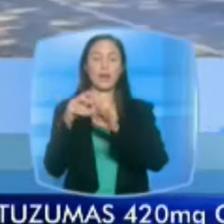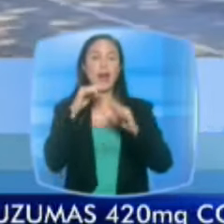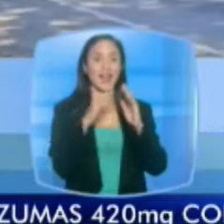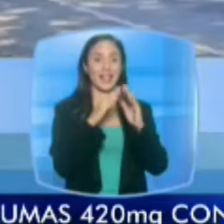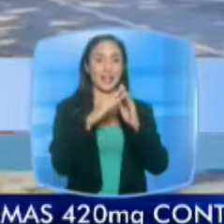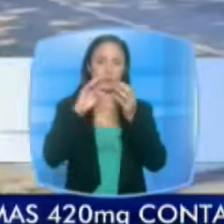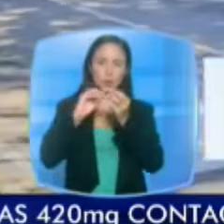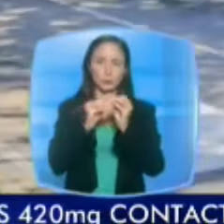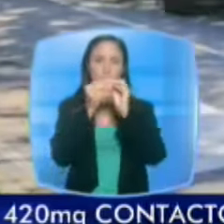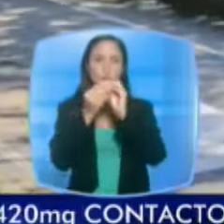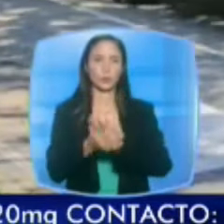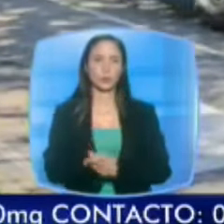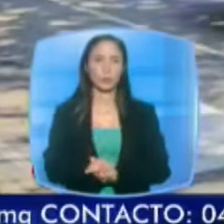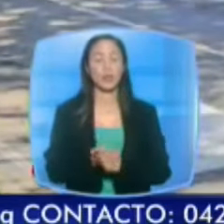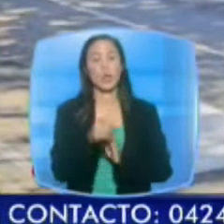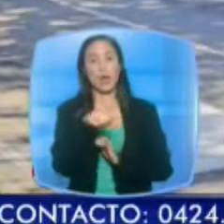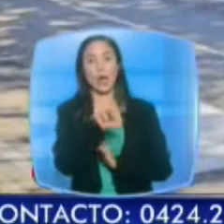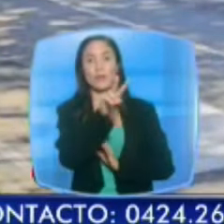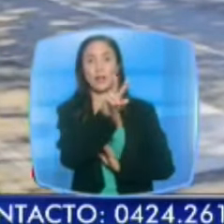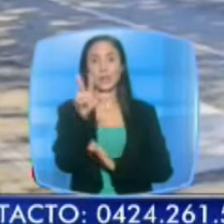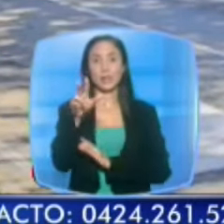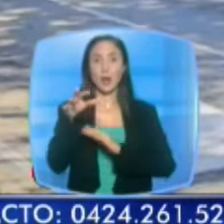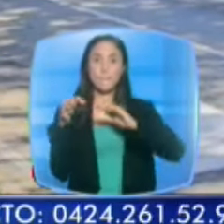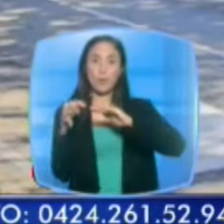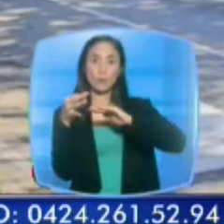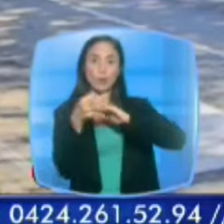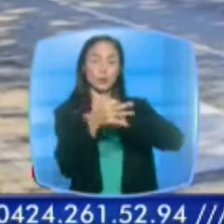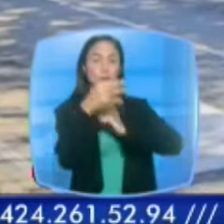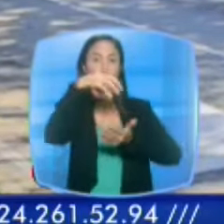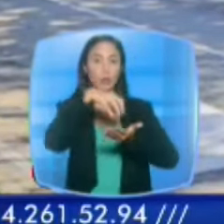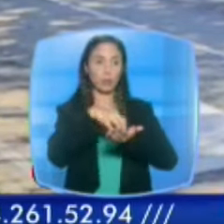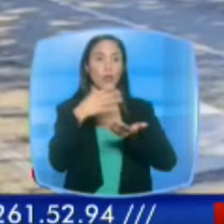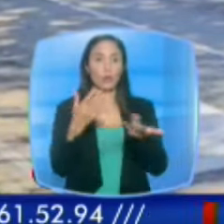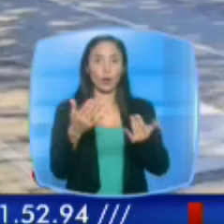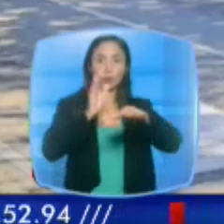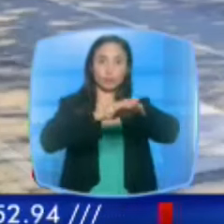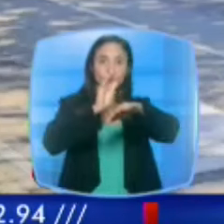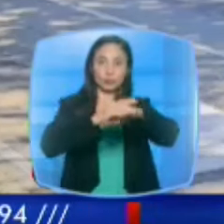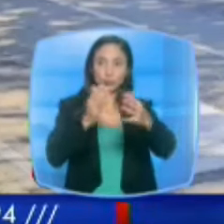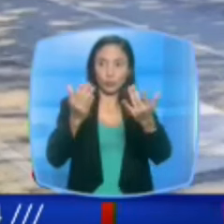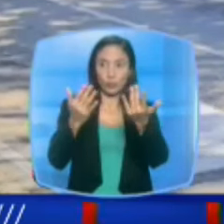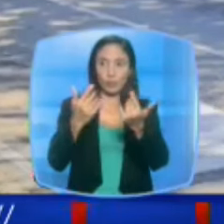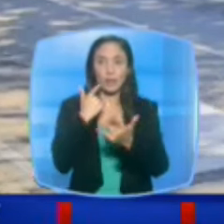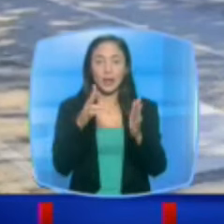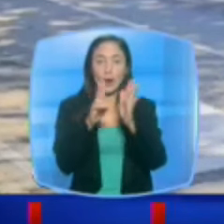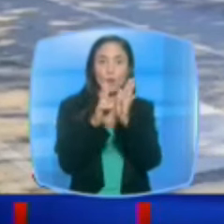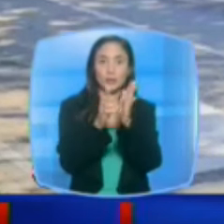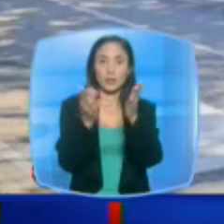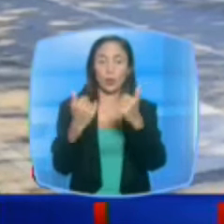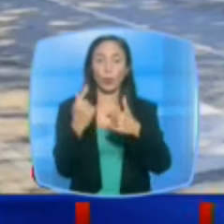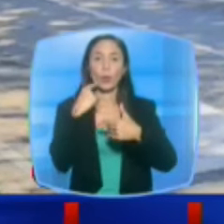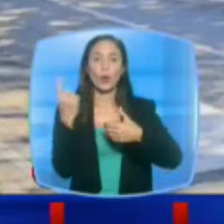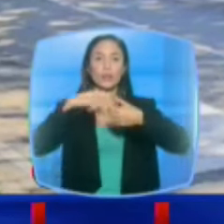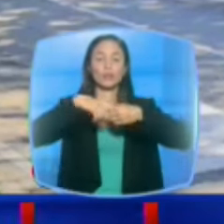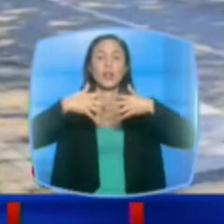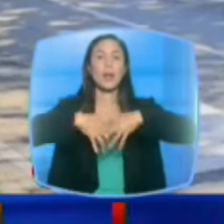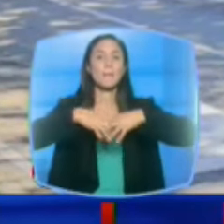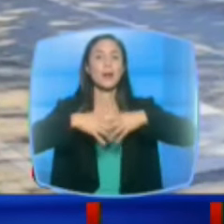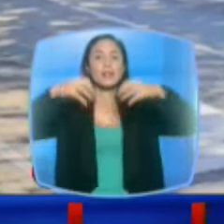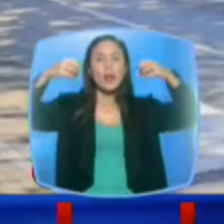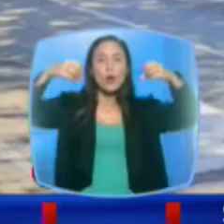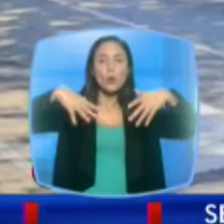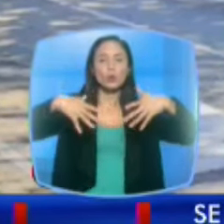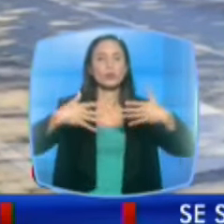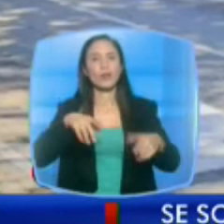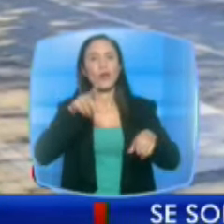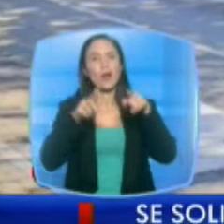Marquina. Habitantes de los 23 municipios de la entidad le hacen un llamado a las autoridades, en este caso a la Corporación Eléctrica Nacional,